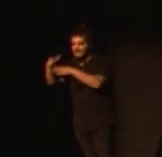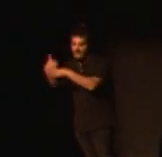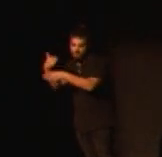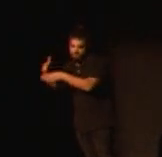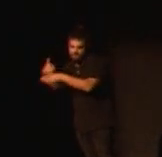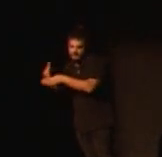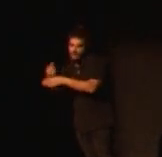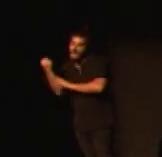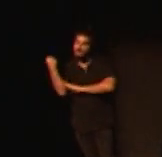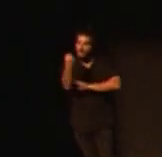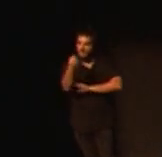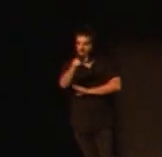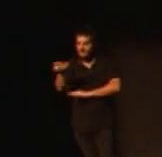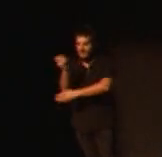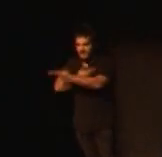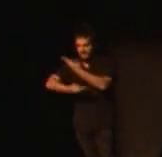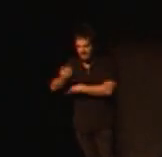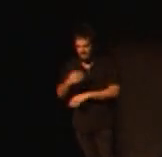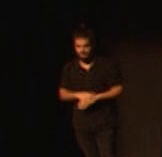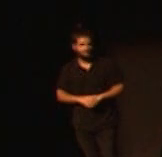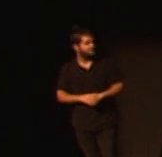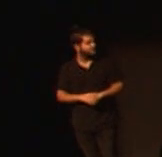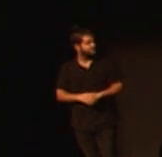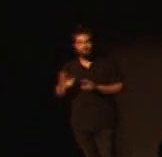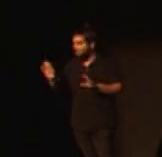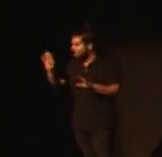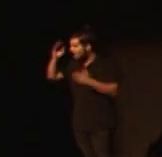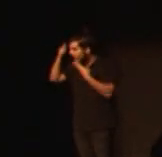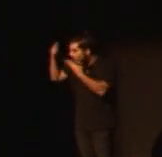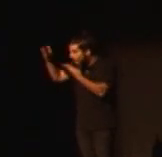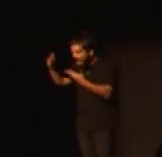trabajo. Oye, enhorabuena. Yo no sé si hay más gente aquí en este vagón